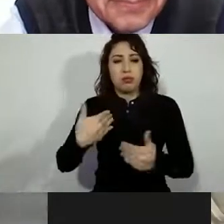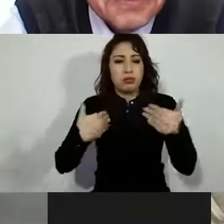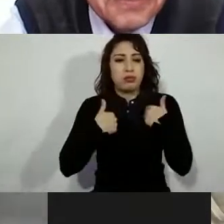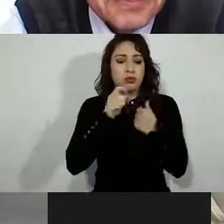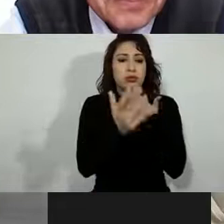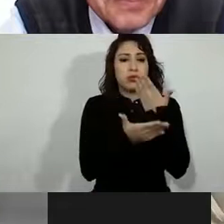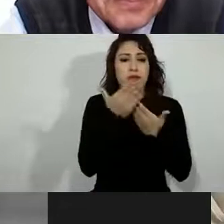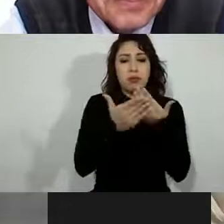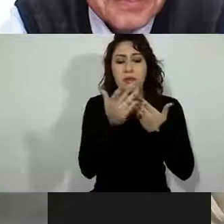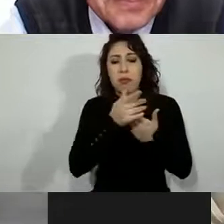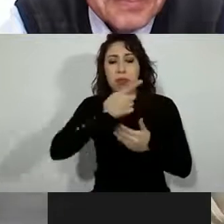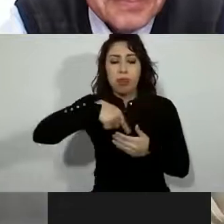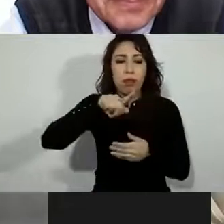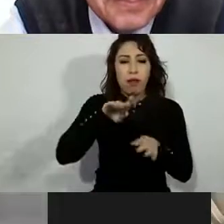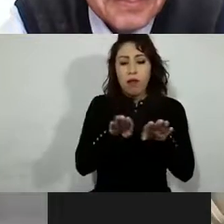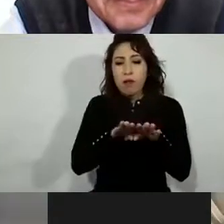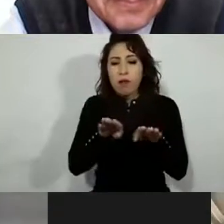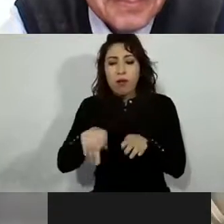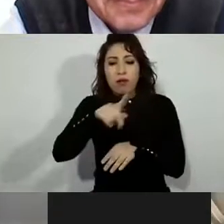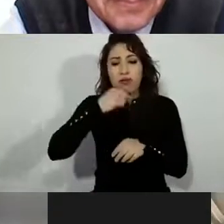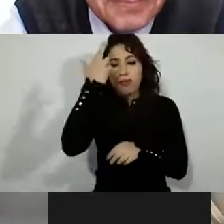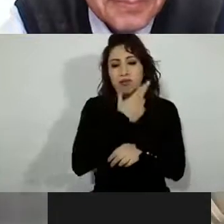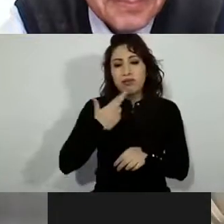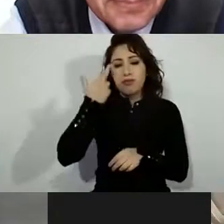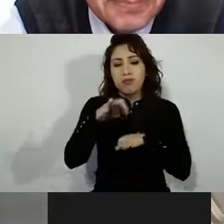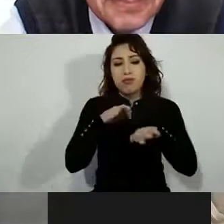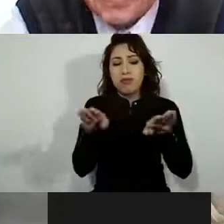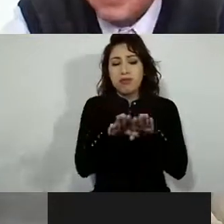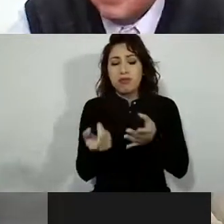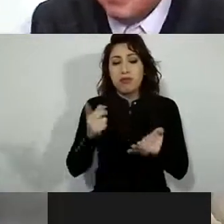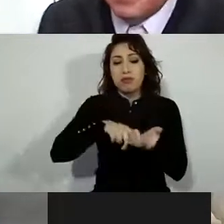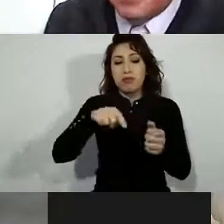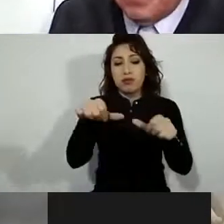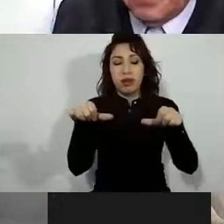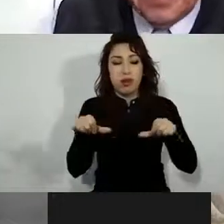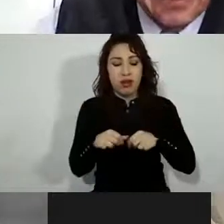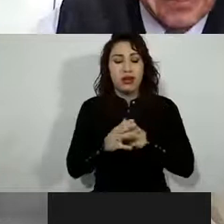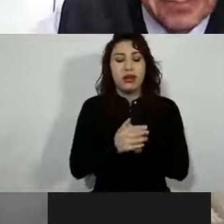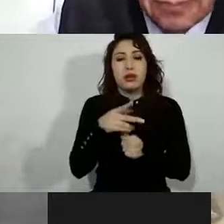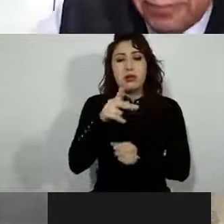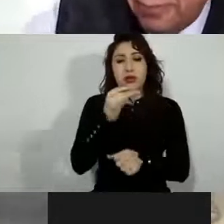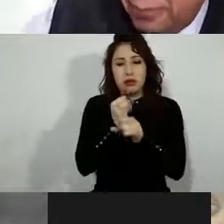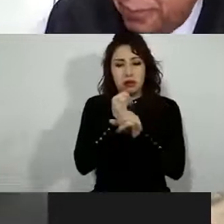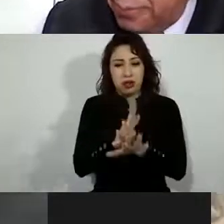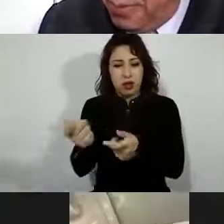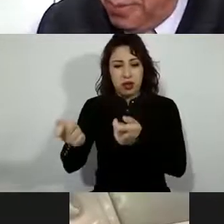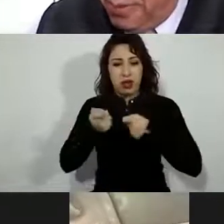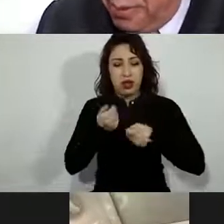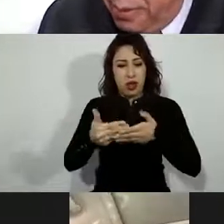la tesorería, pero sí me gustaría saber, por ejemplo, en el informe que nos hicieron llegar, se menciona que para afrontar la